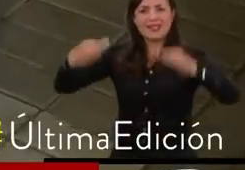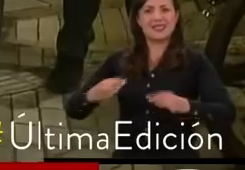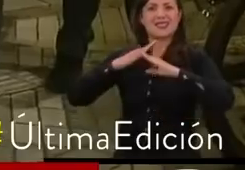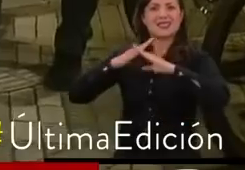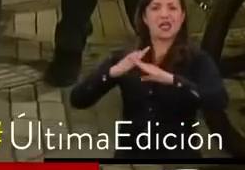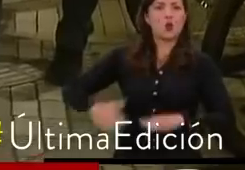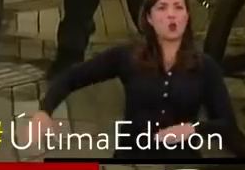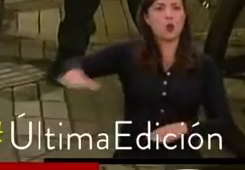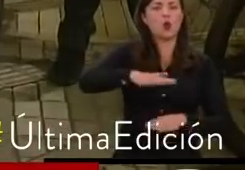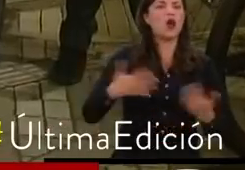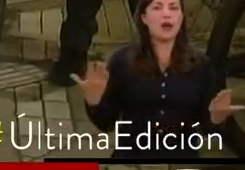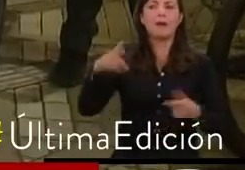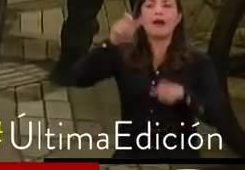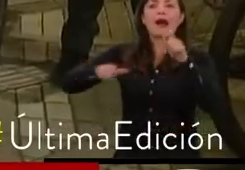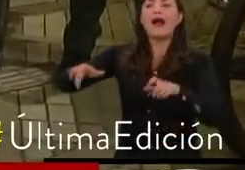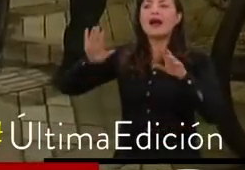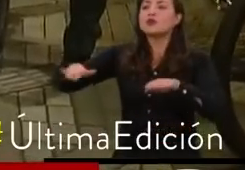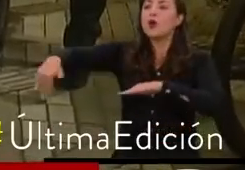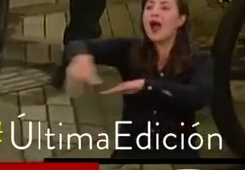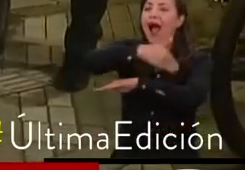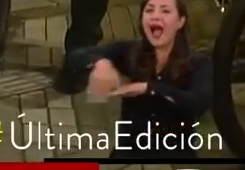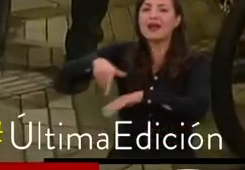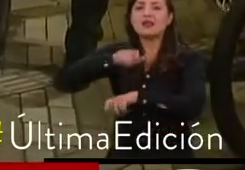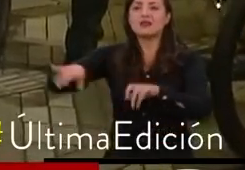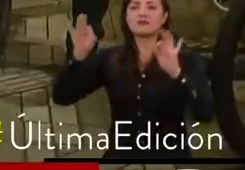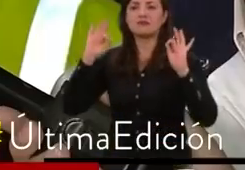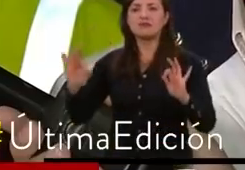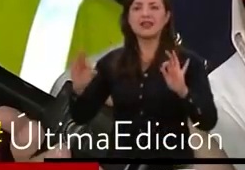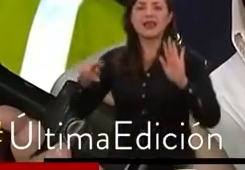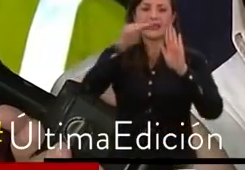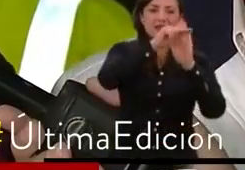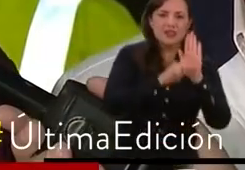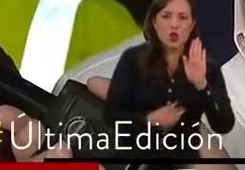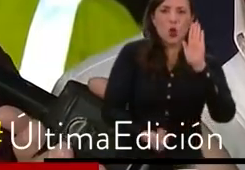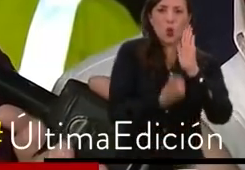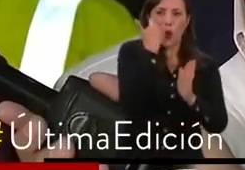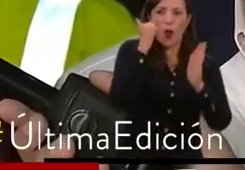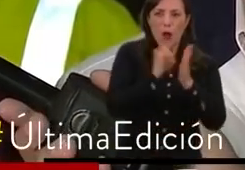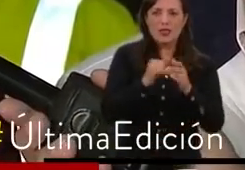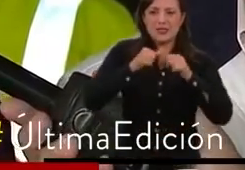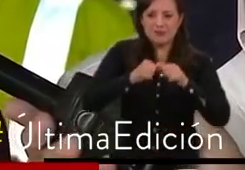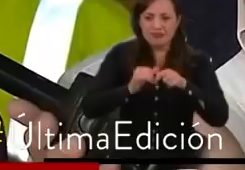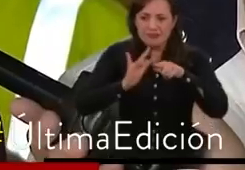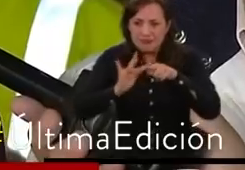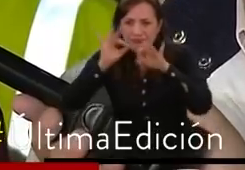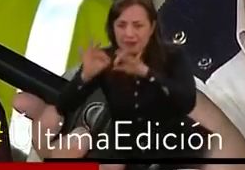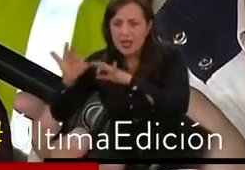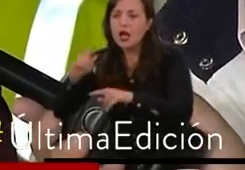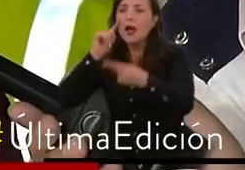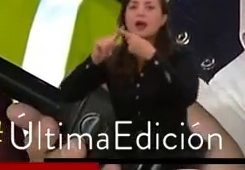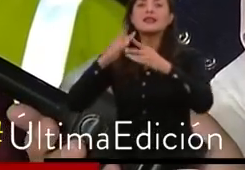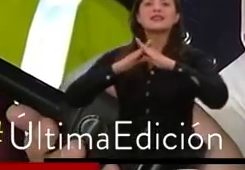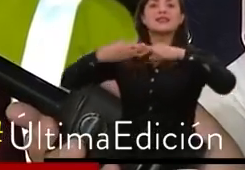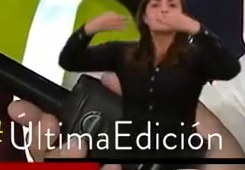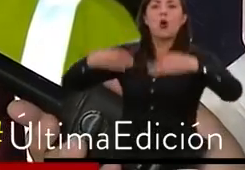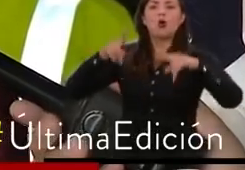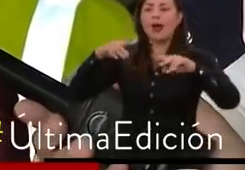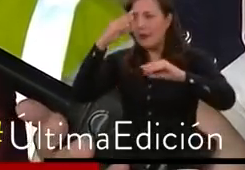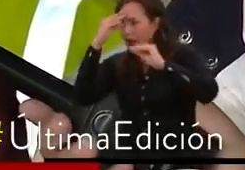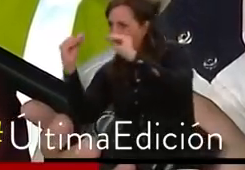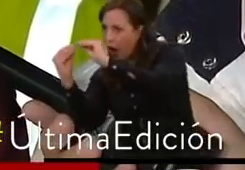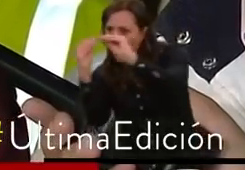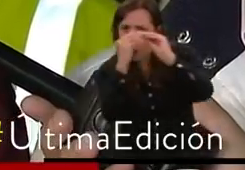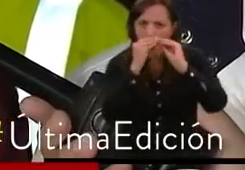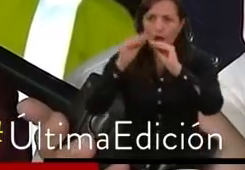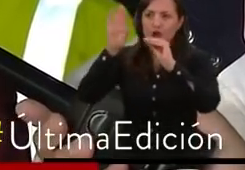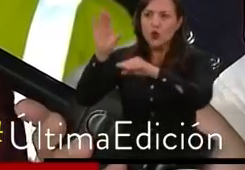que en la calle, en el terreno, todas estas medidas que estamos implementando, no solamente desde el punto de vista de seguridad, sino también de coordinación con otras entidades